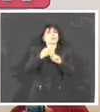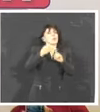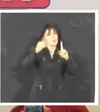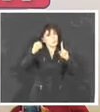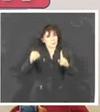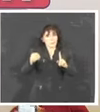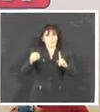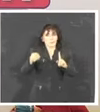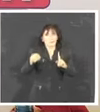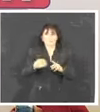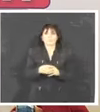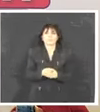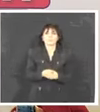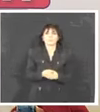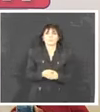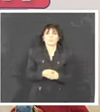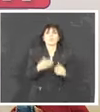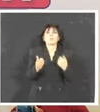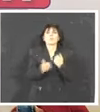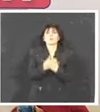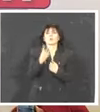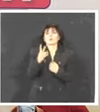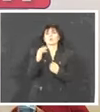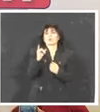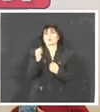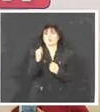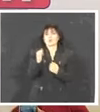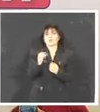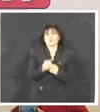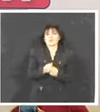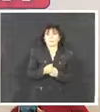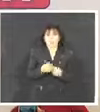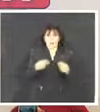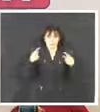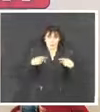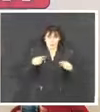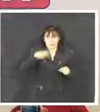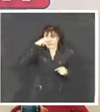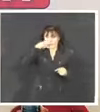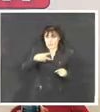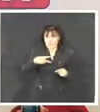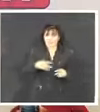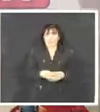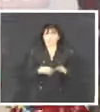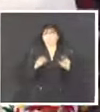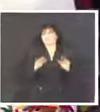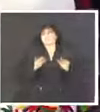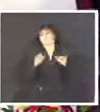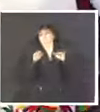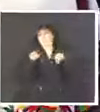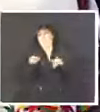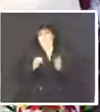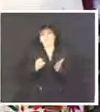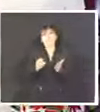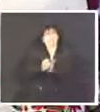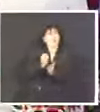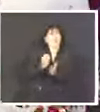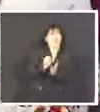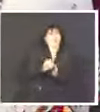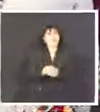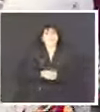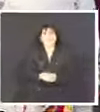organizados, porque el 2 de junio decide el pueblo de México. Y les voy a